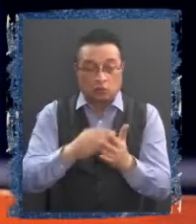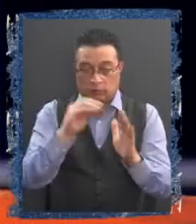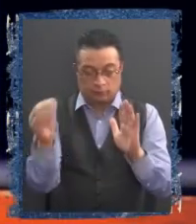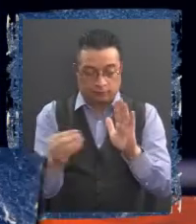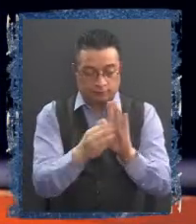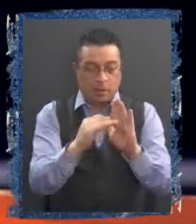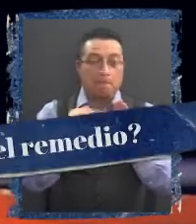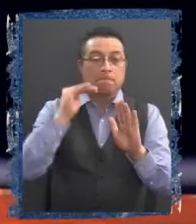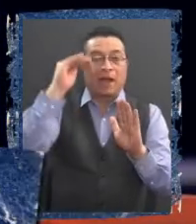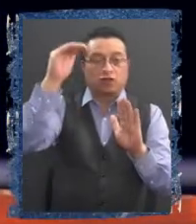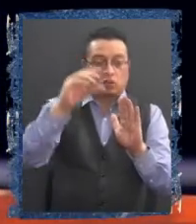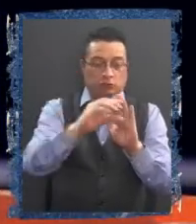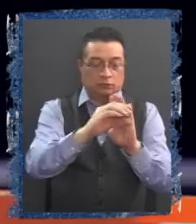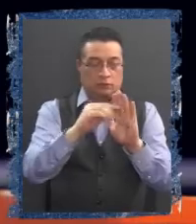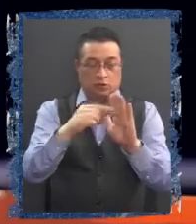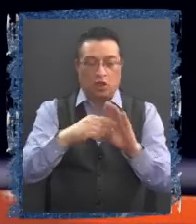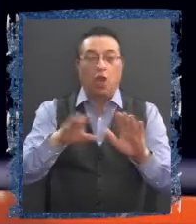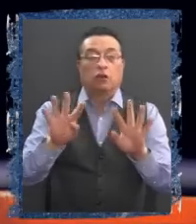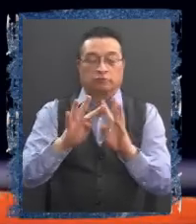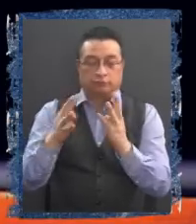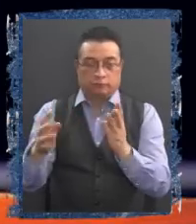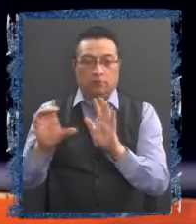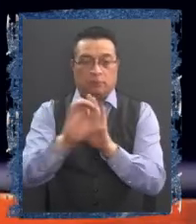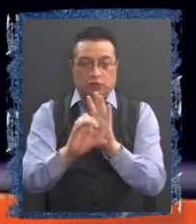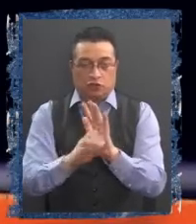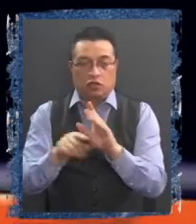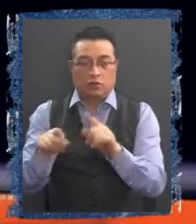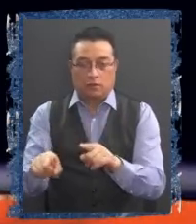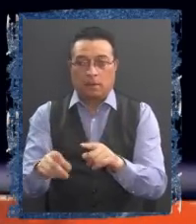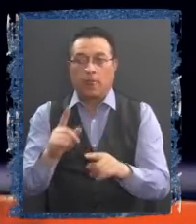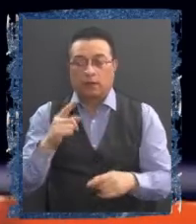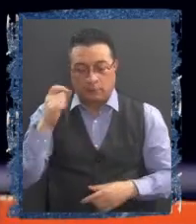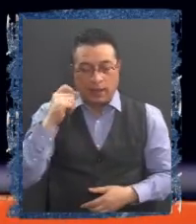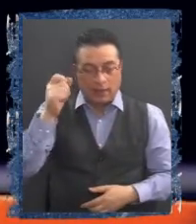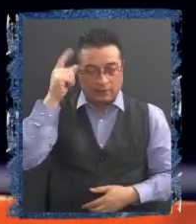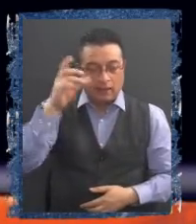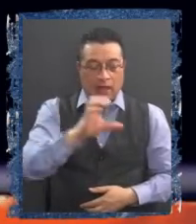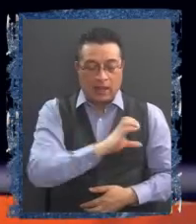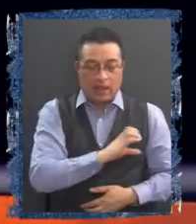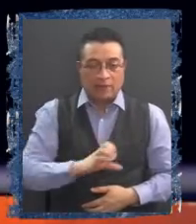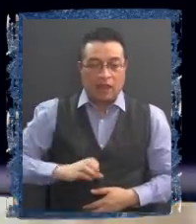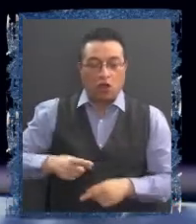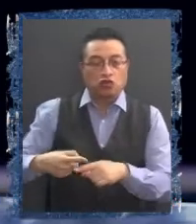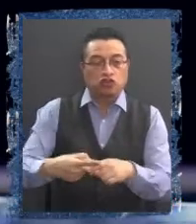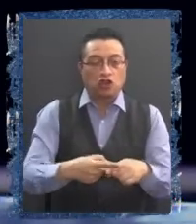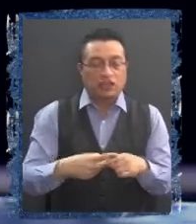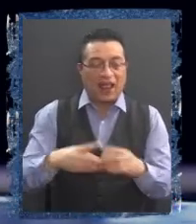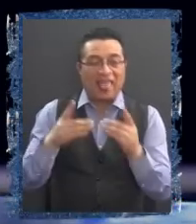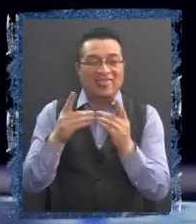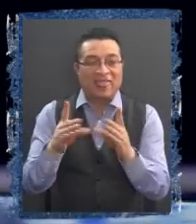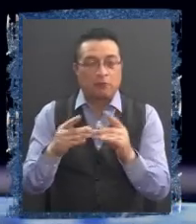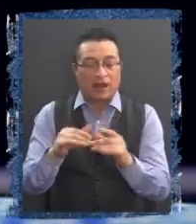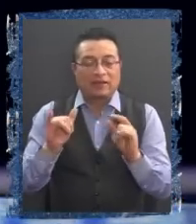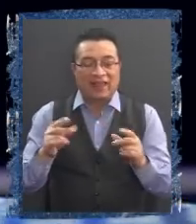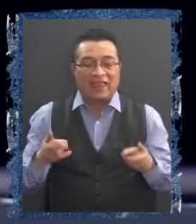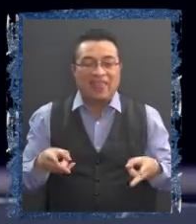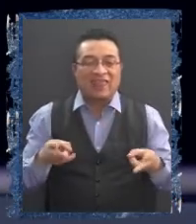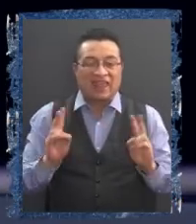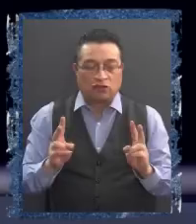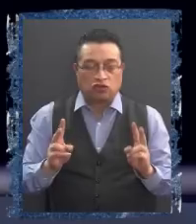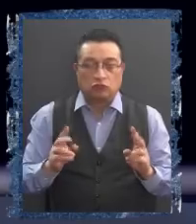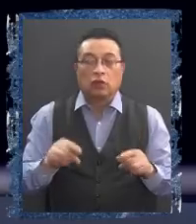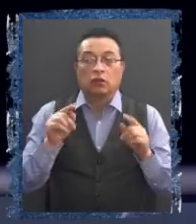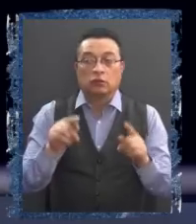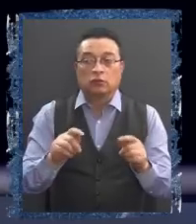mayor que hace la Convención Constitucional en orden a entender que el Estado es un Estado social y democrático de derecho, enderezado